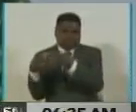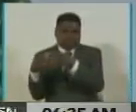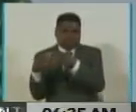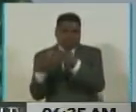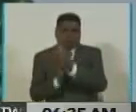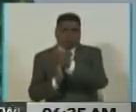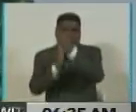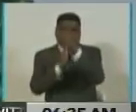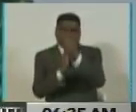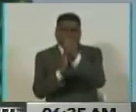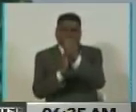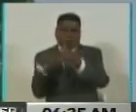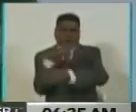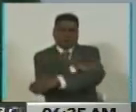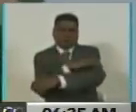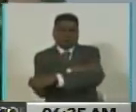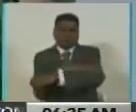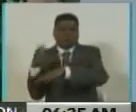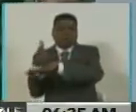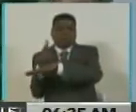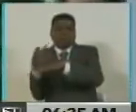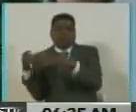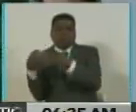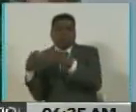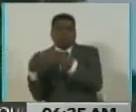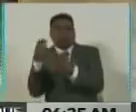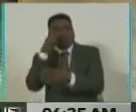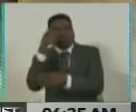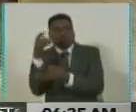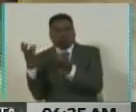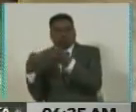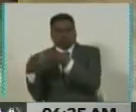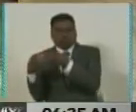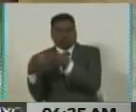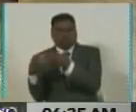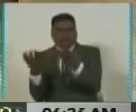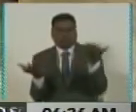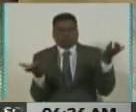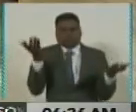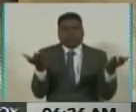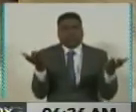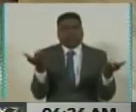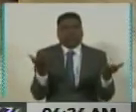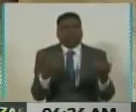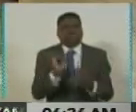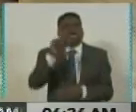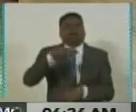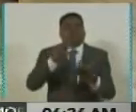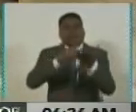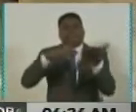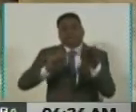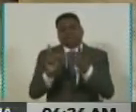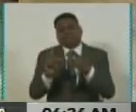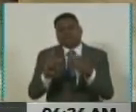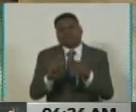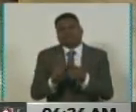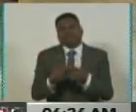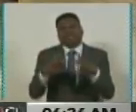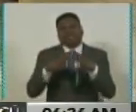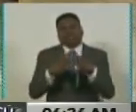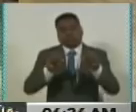al principio. Creo que en el caso de la oposición, que salió muy maltratada de esta primera etapa del diálogo, muy